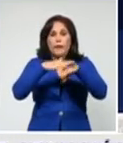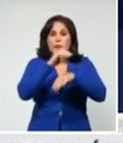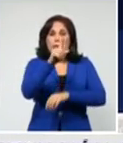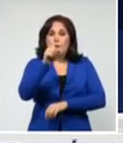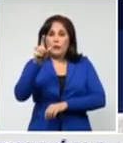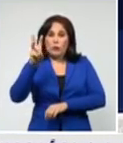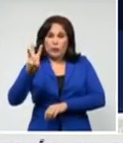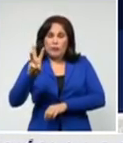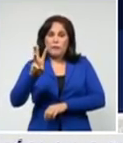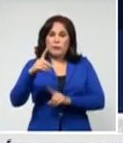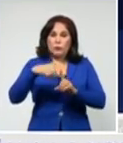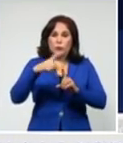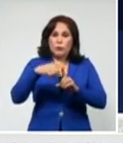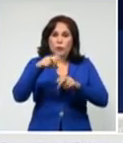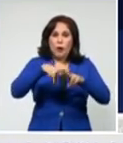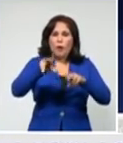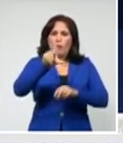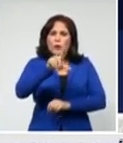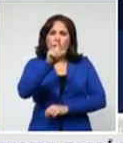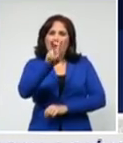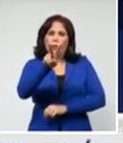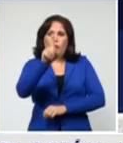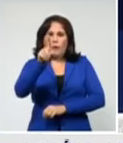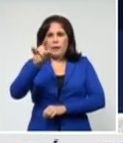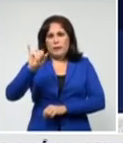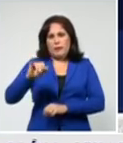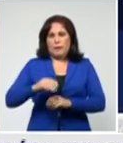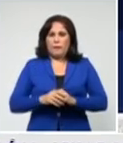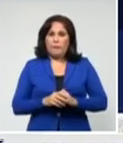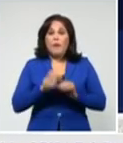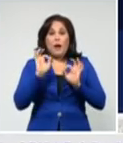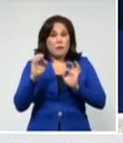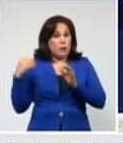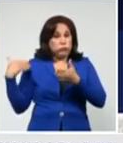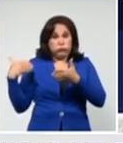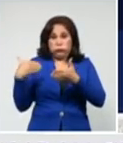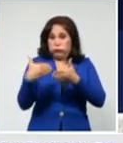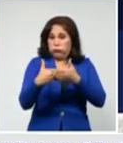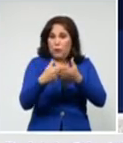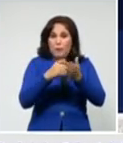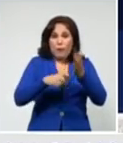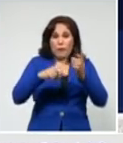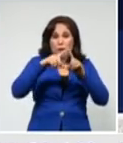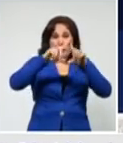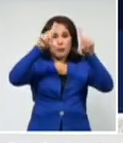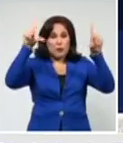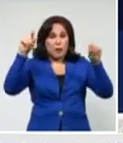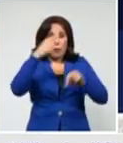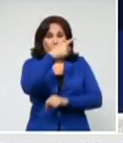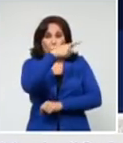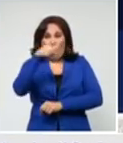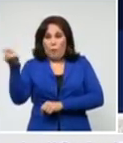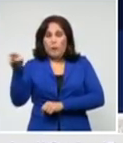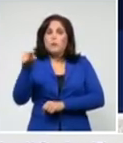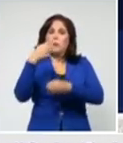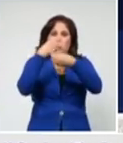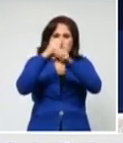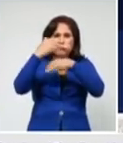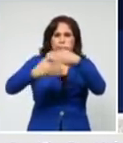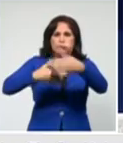y Holguín 216. Así, de todos los territorios, estos con el mayor número de muestras